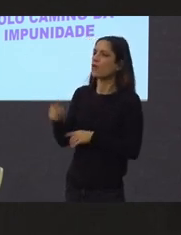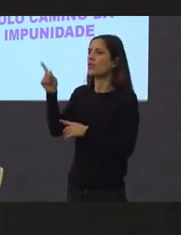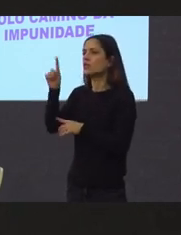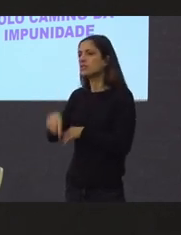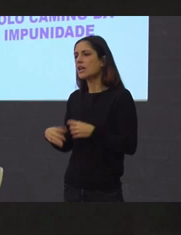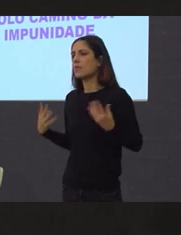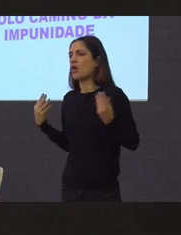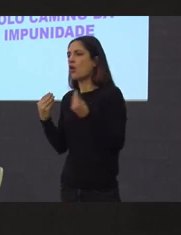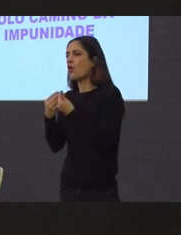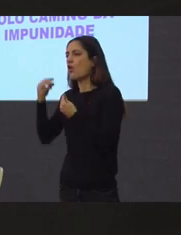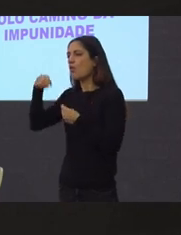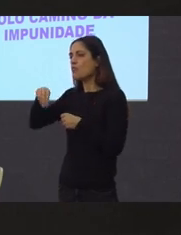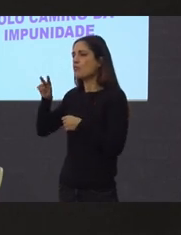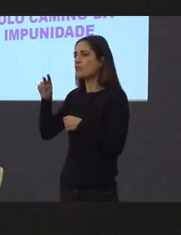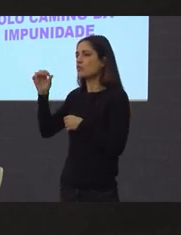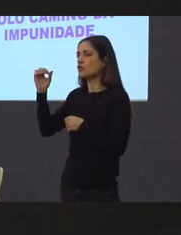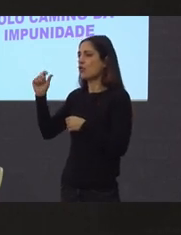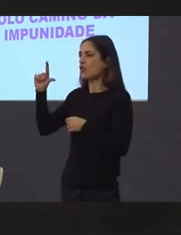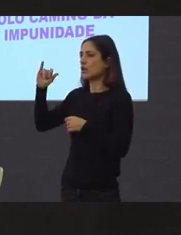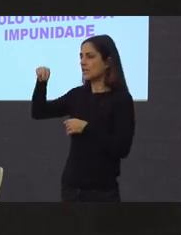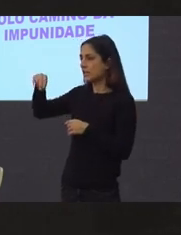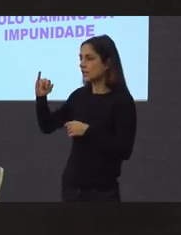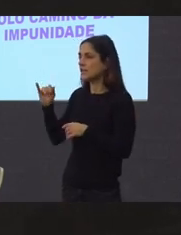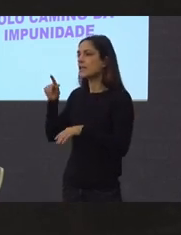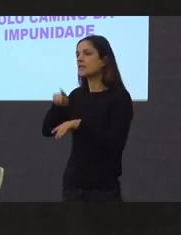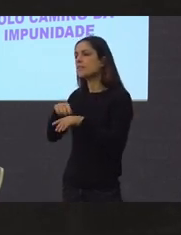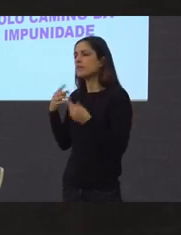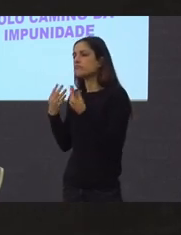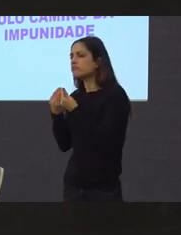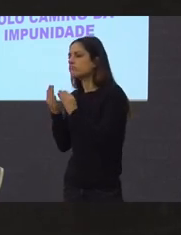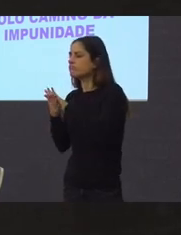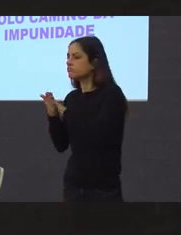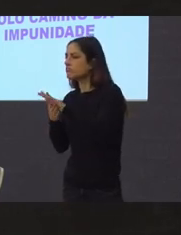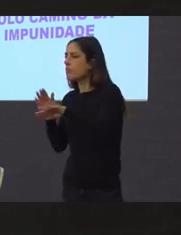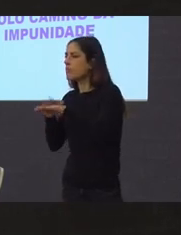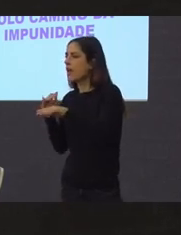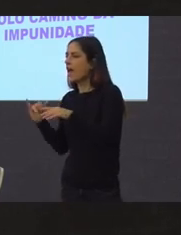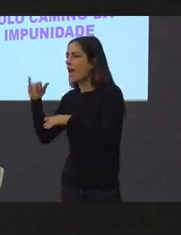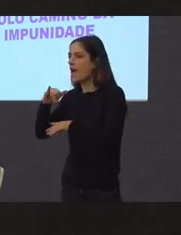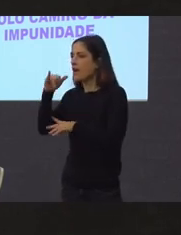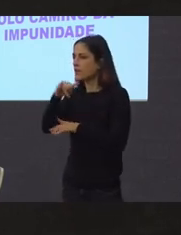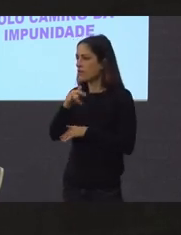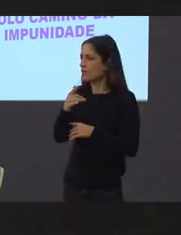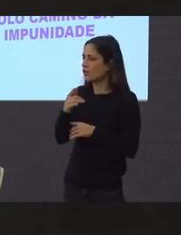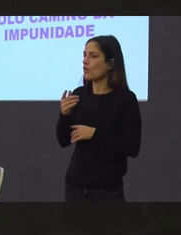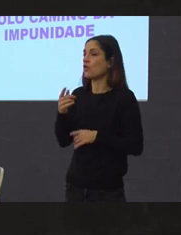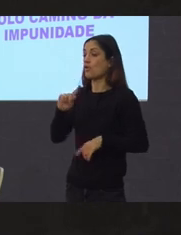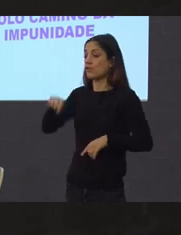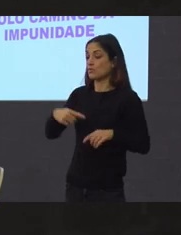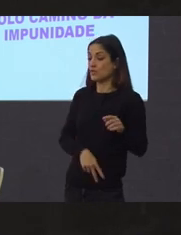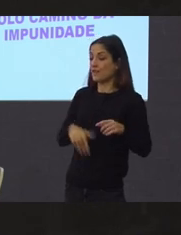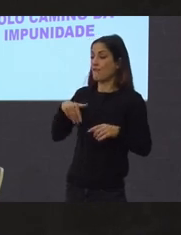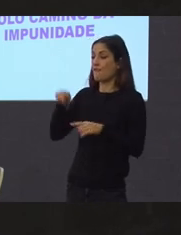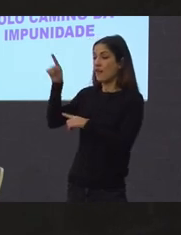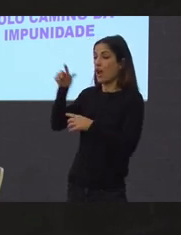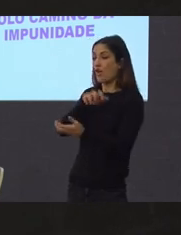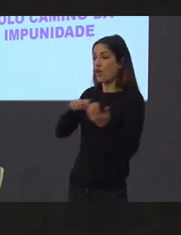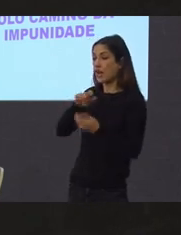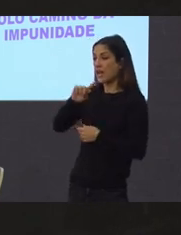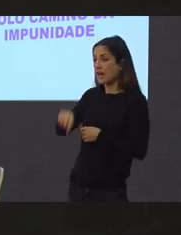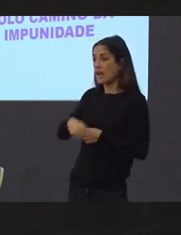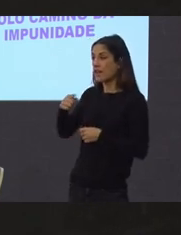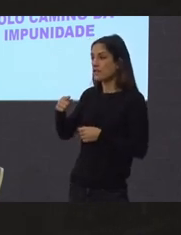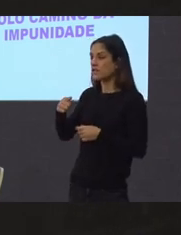que enviara armamento e aviación. Franco lles devolveu despois da guerra inmediatamente as